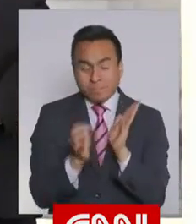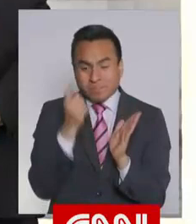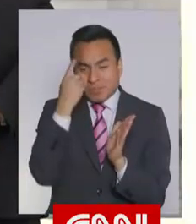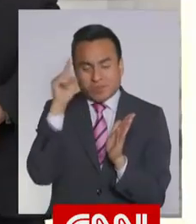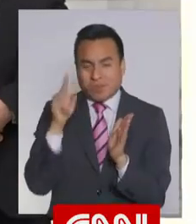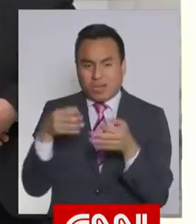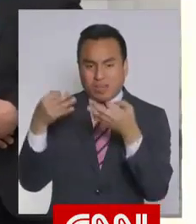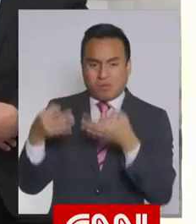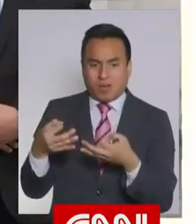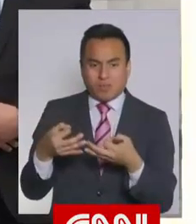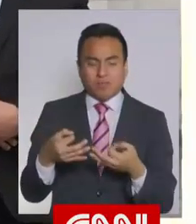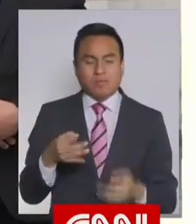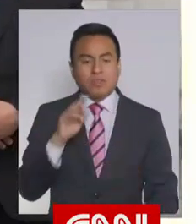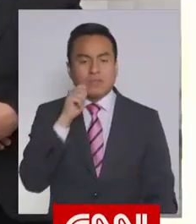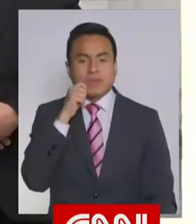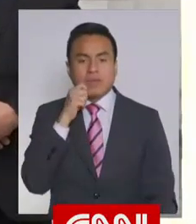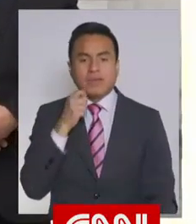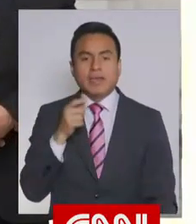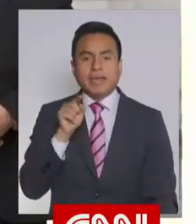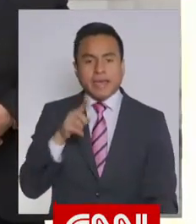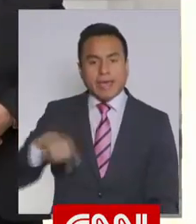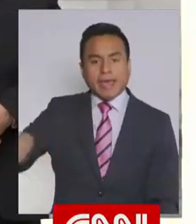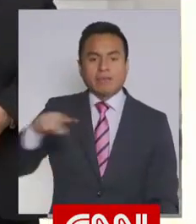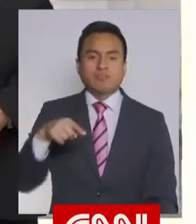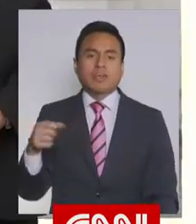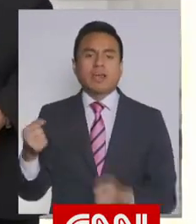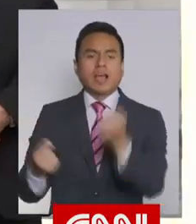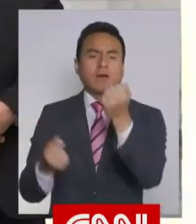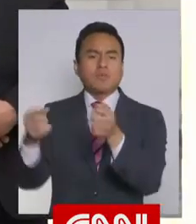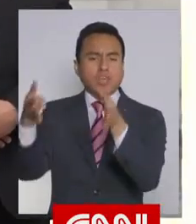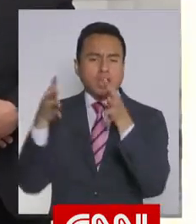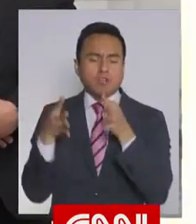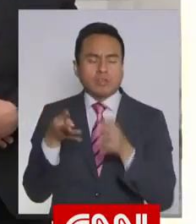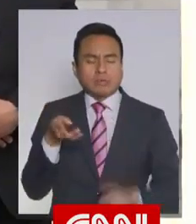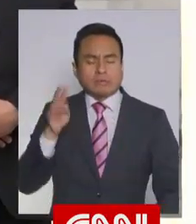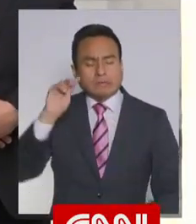camino adecuado y esperamos que ellos recapaciten